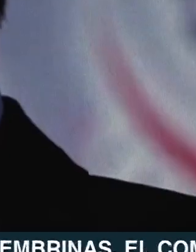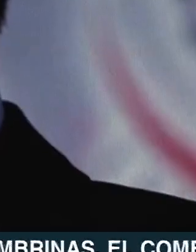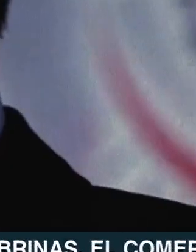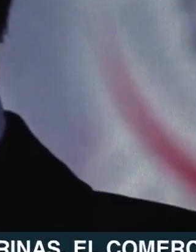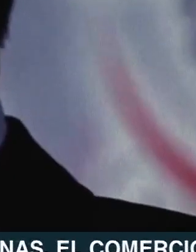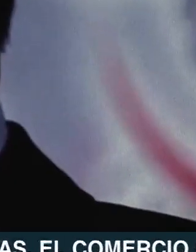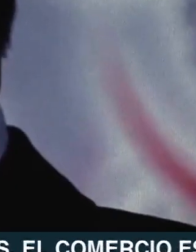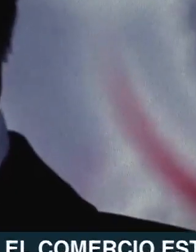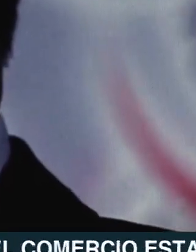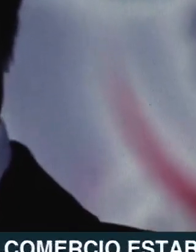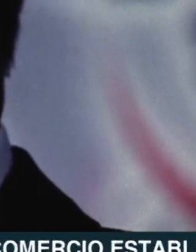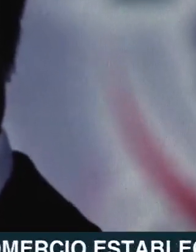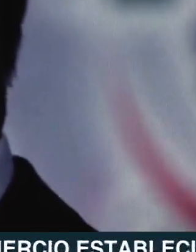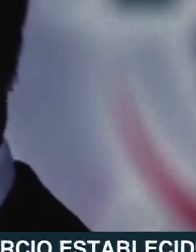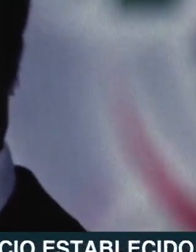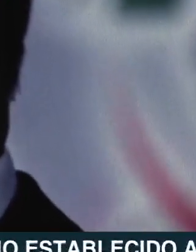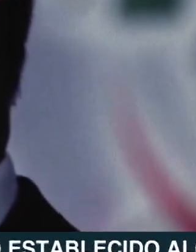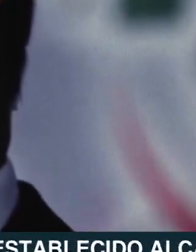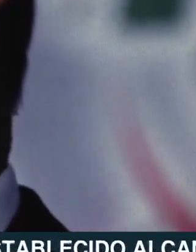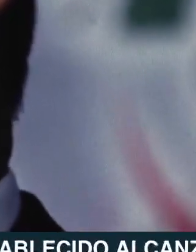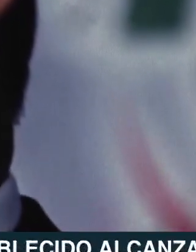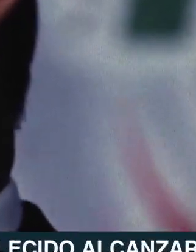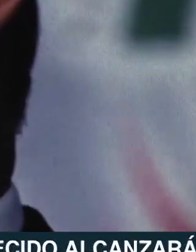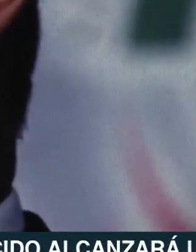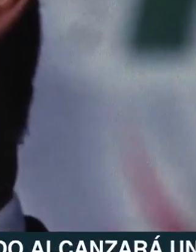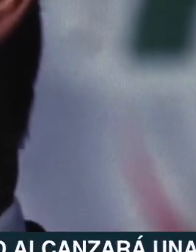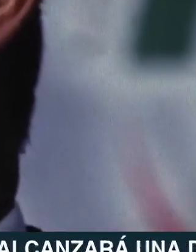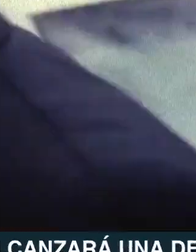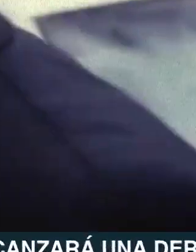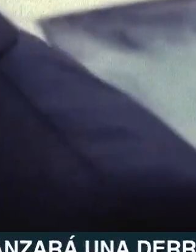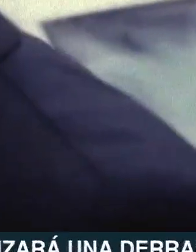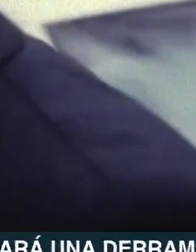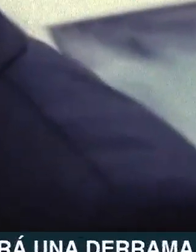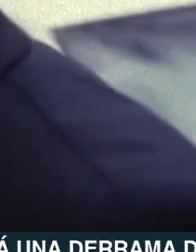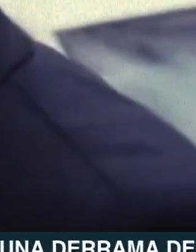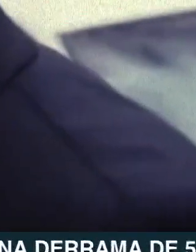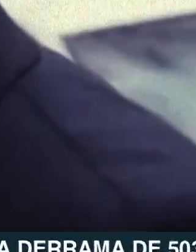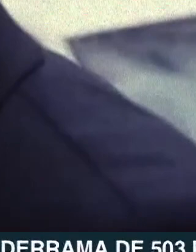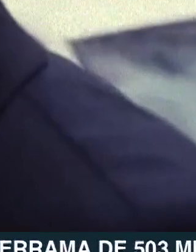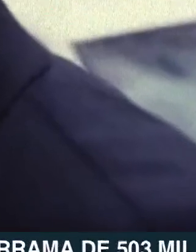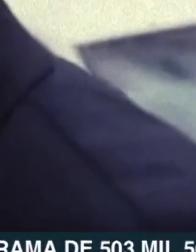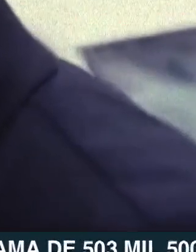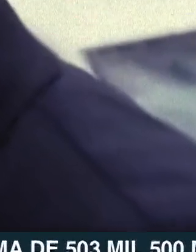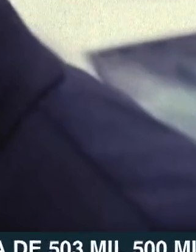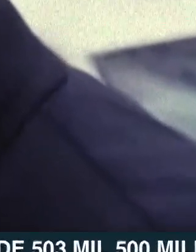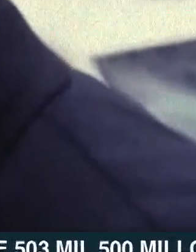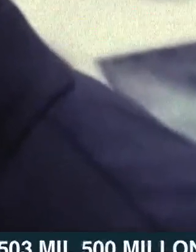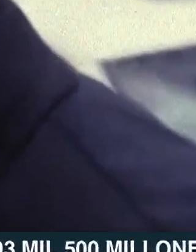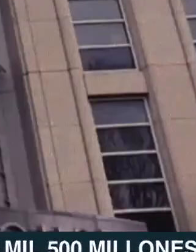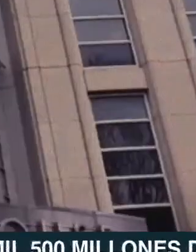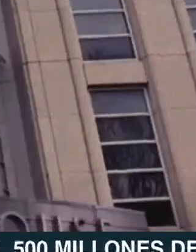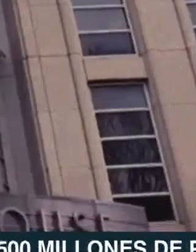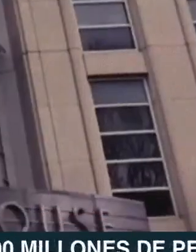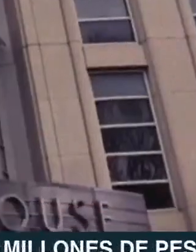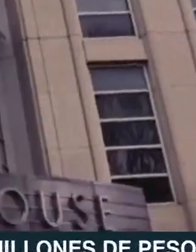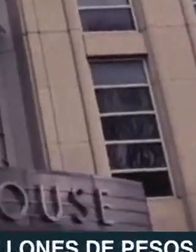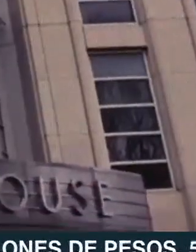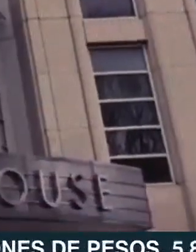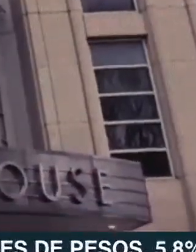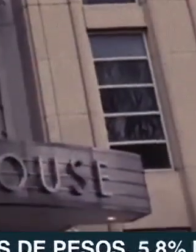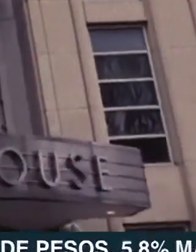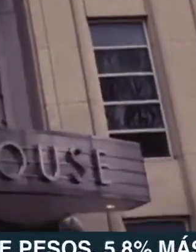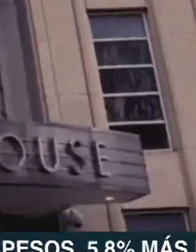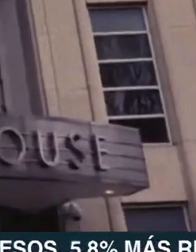Pareciera que conforme va pasando el tiempo, nos vamos dando cuenta que tal vez sí fue